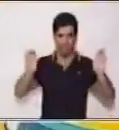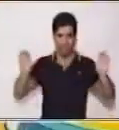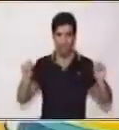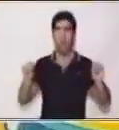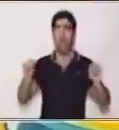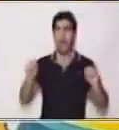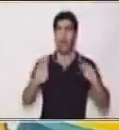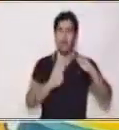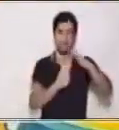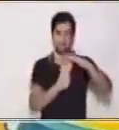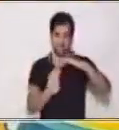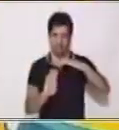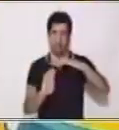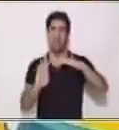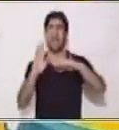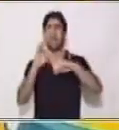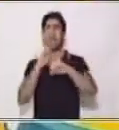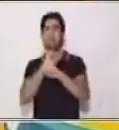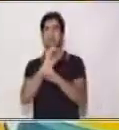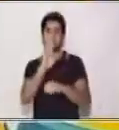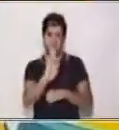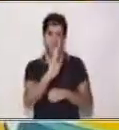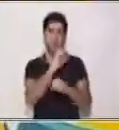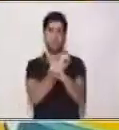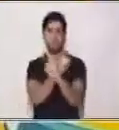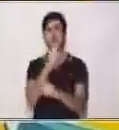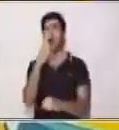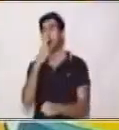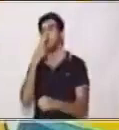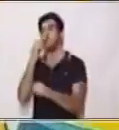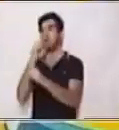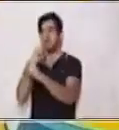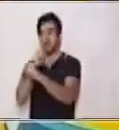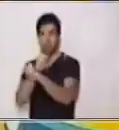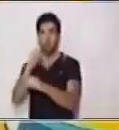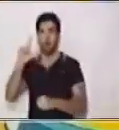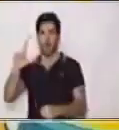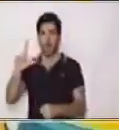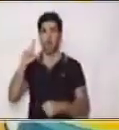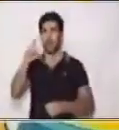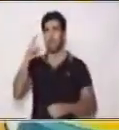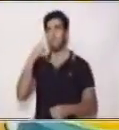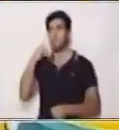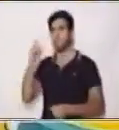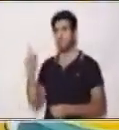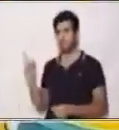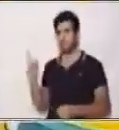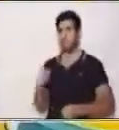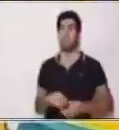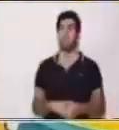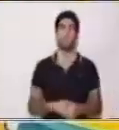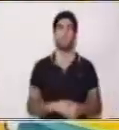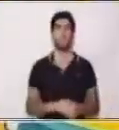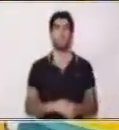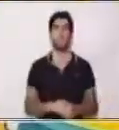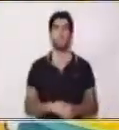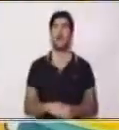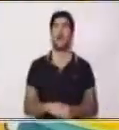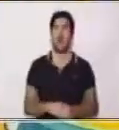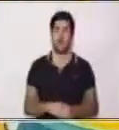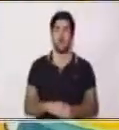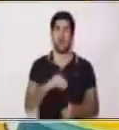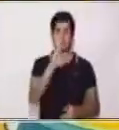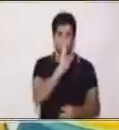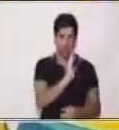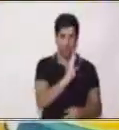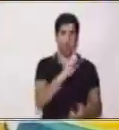base, alto, largo. Entonces, de base tenemos 3 metros, de alto tenemos